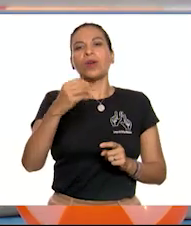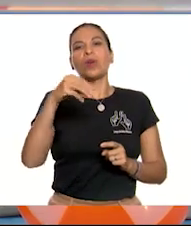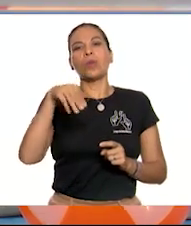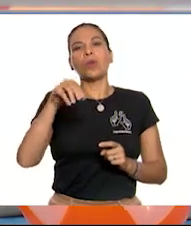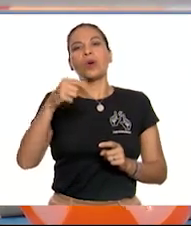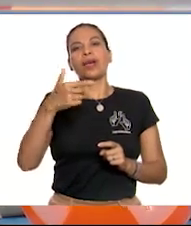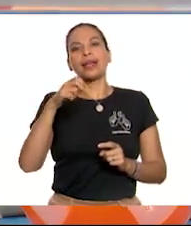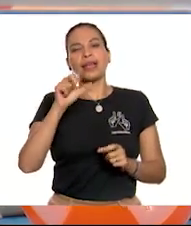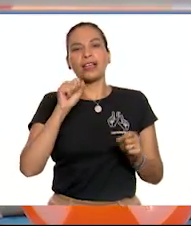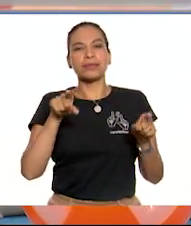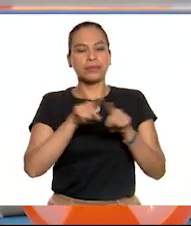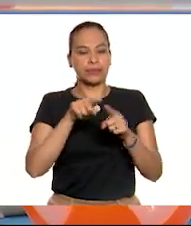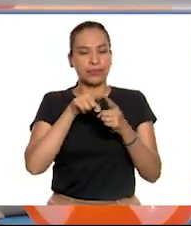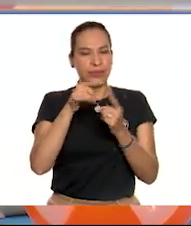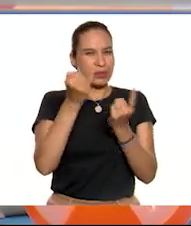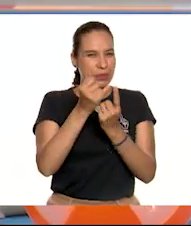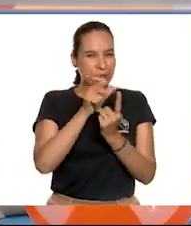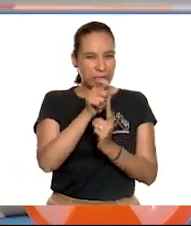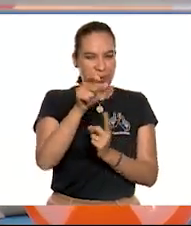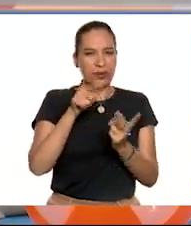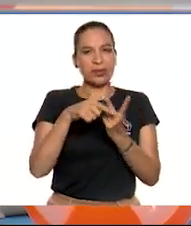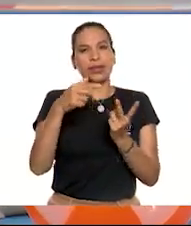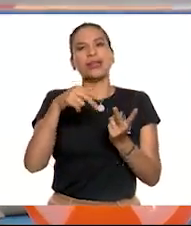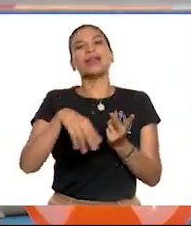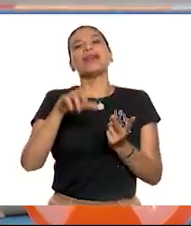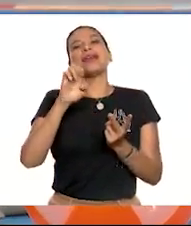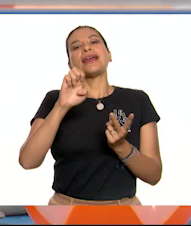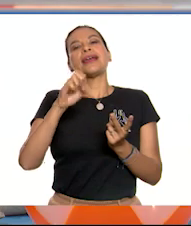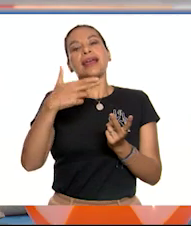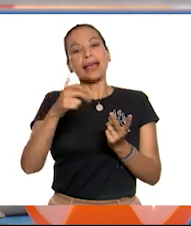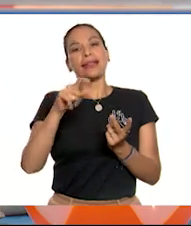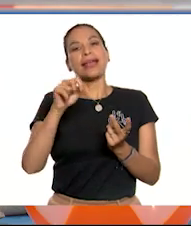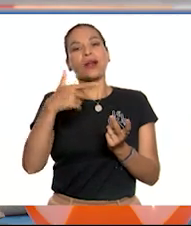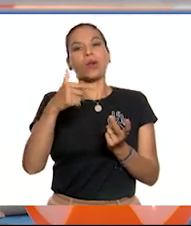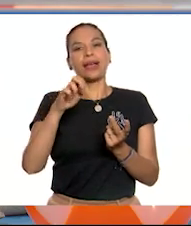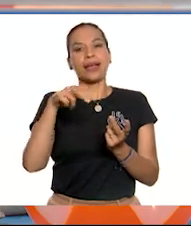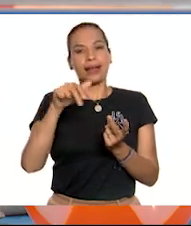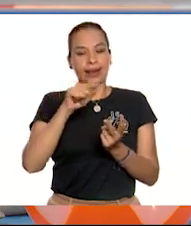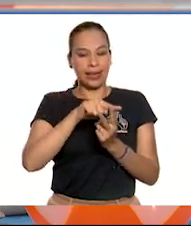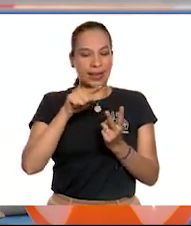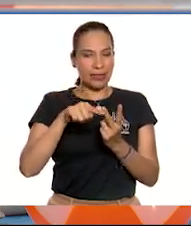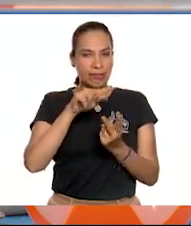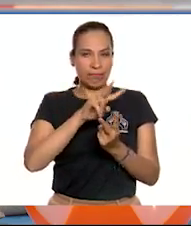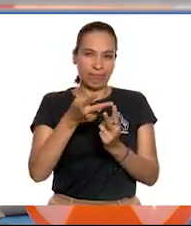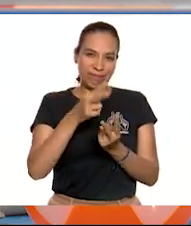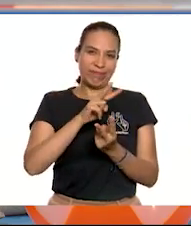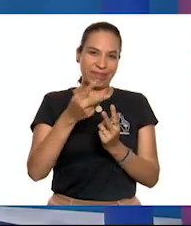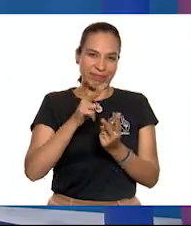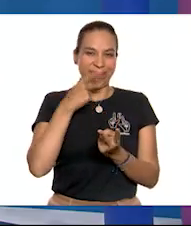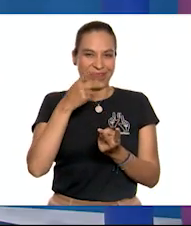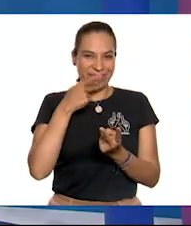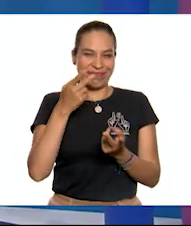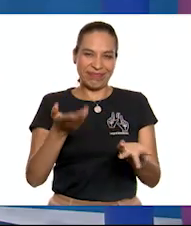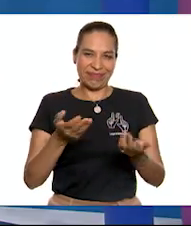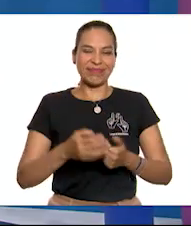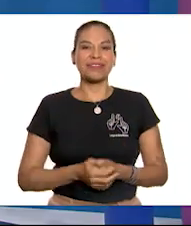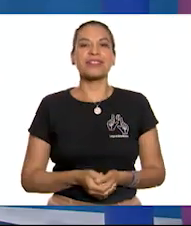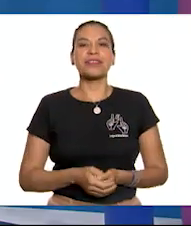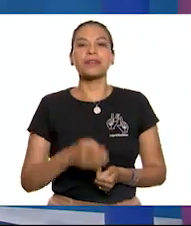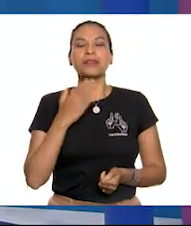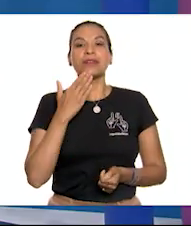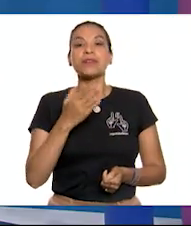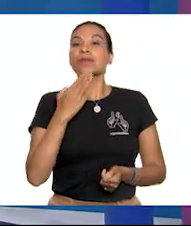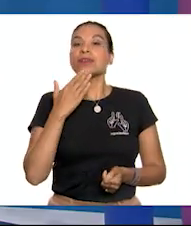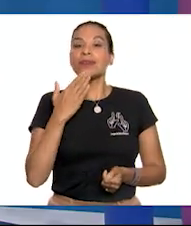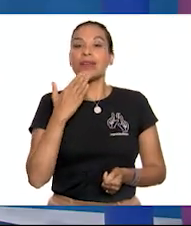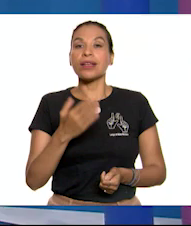Homogénea, heterogénea, homogénea, heterogénea, homogénea,